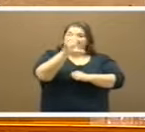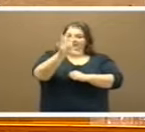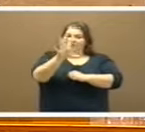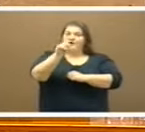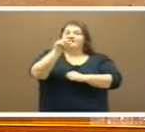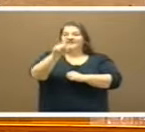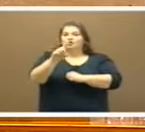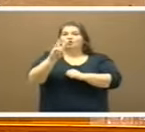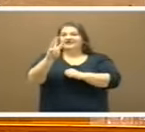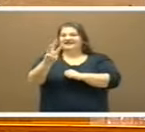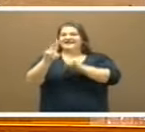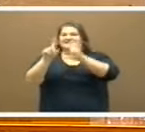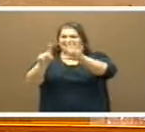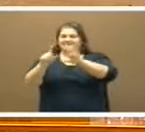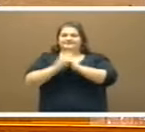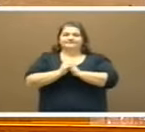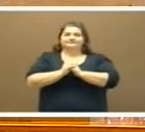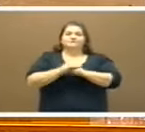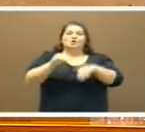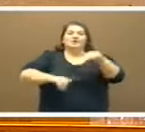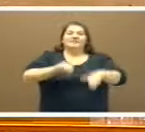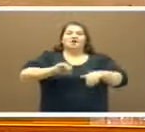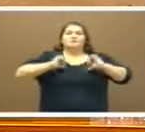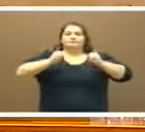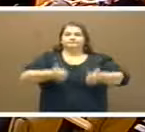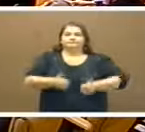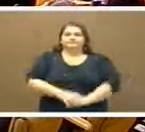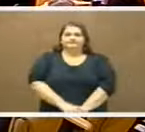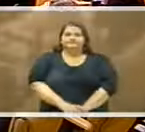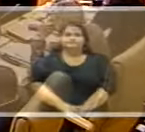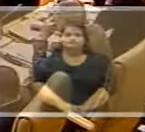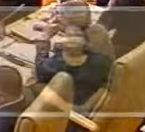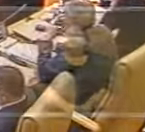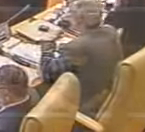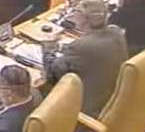y la 136. Entramos en votación.